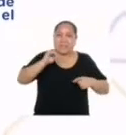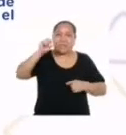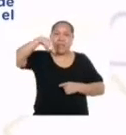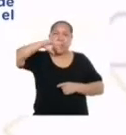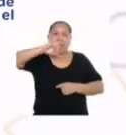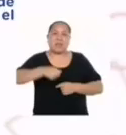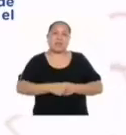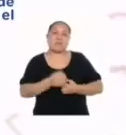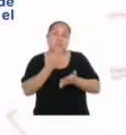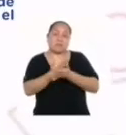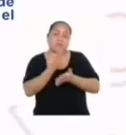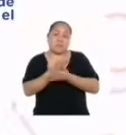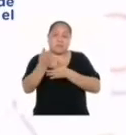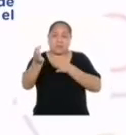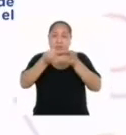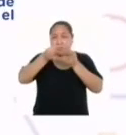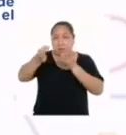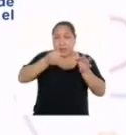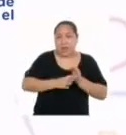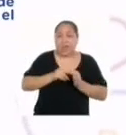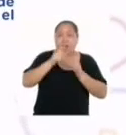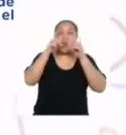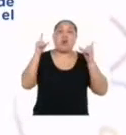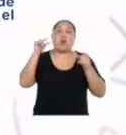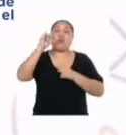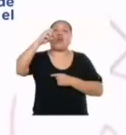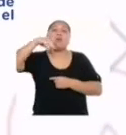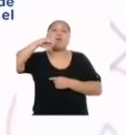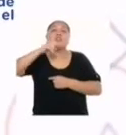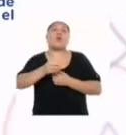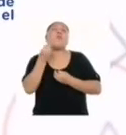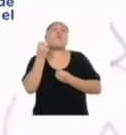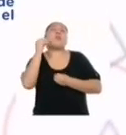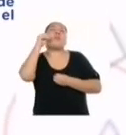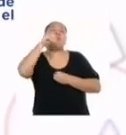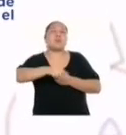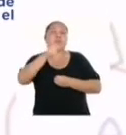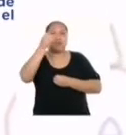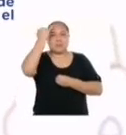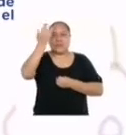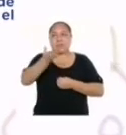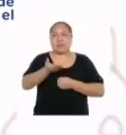y justificar con lenguaje geométrico el porqué de la propuesta.